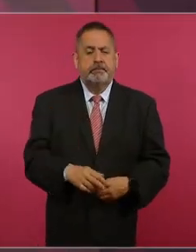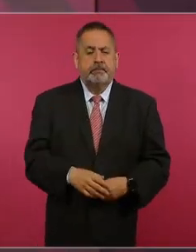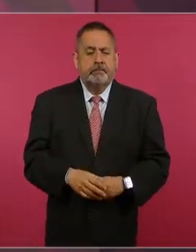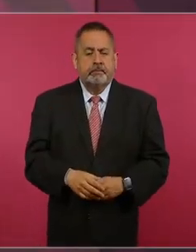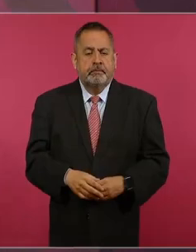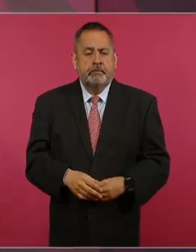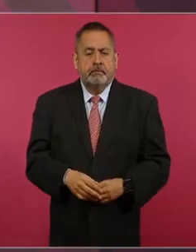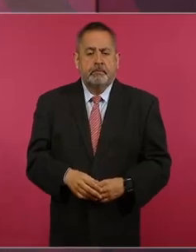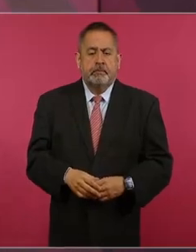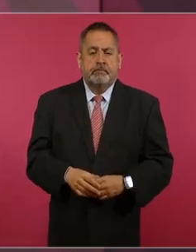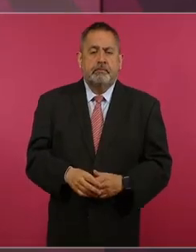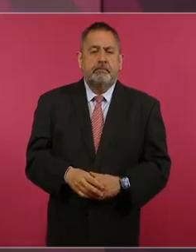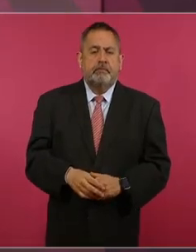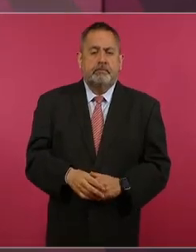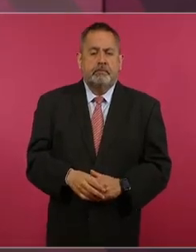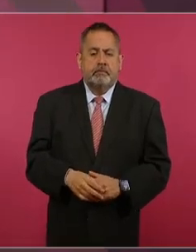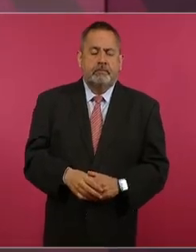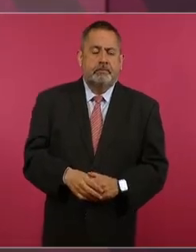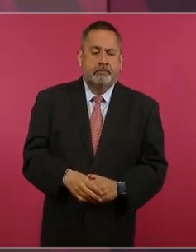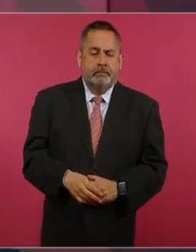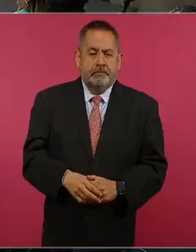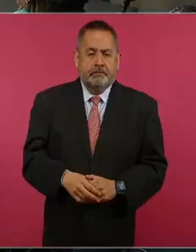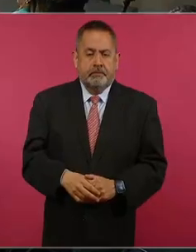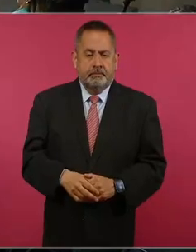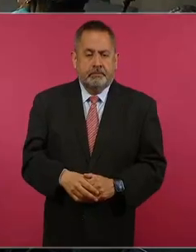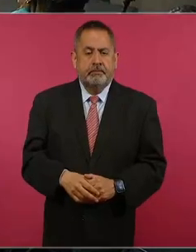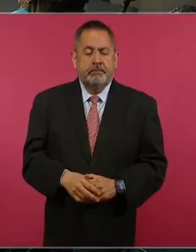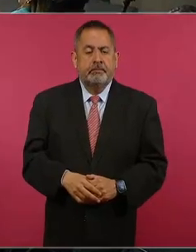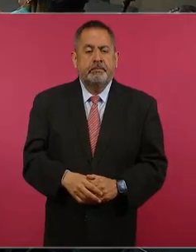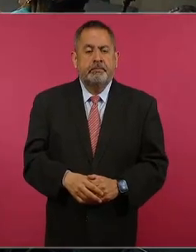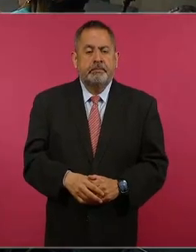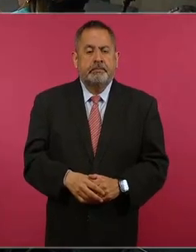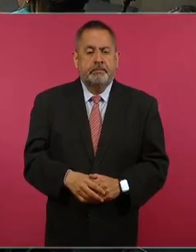Eso, la verdad,